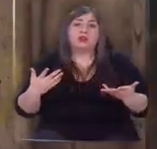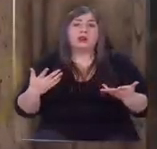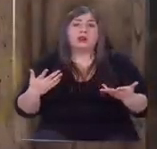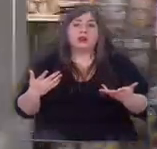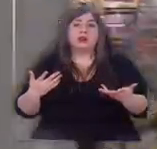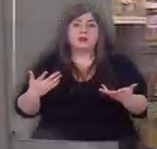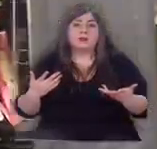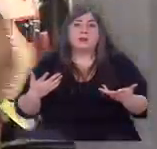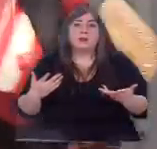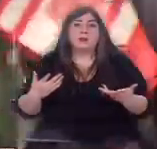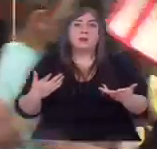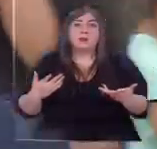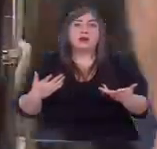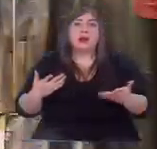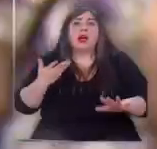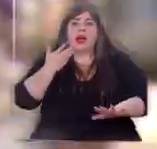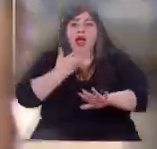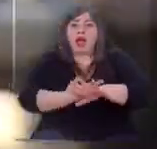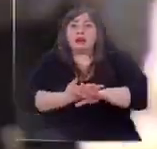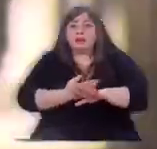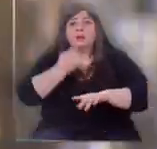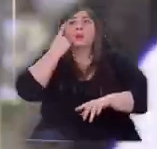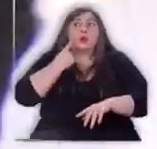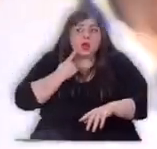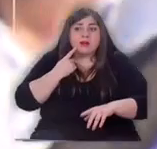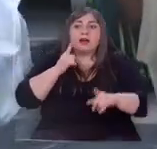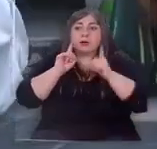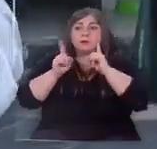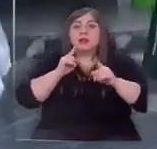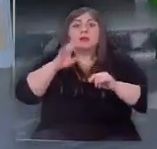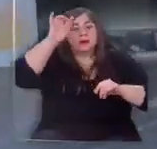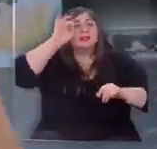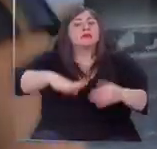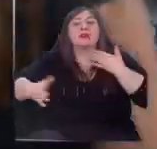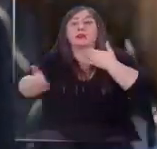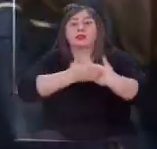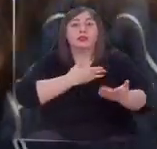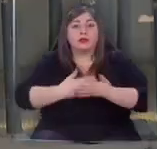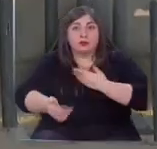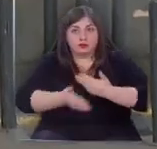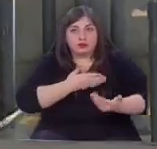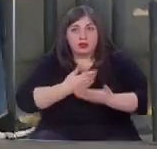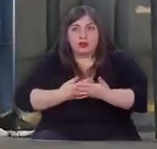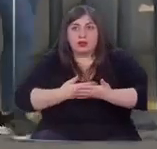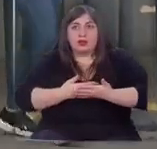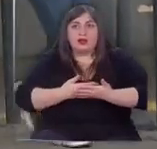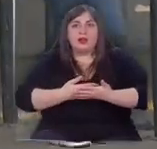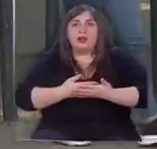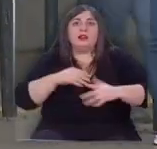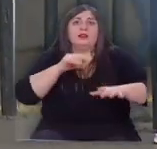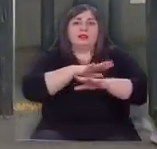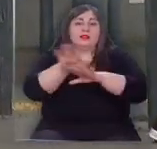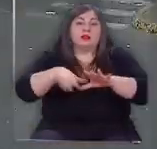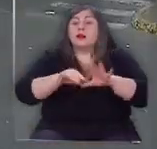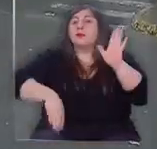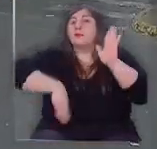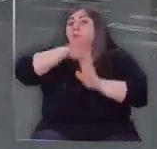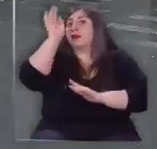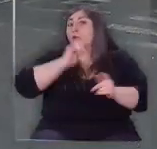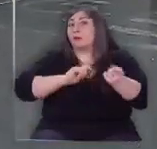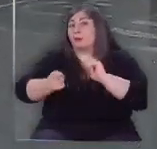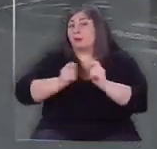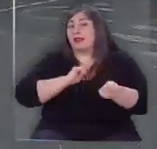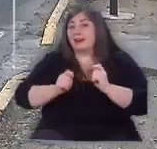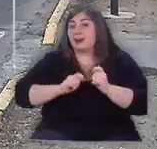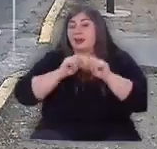un muestreo muy intensivo que permite saber en dónde está en este momento las áreas de mayor riesgo de